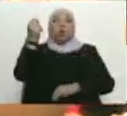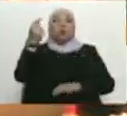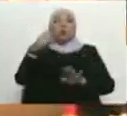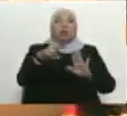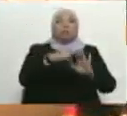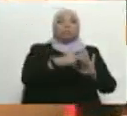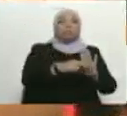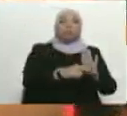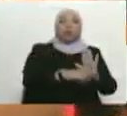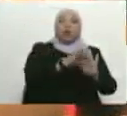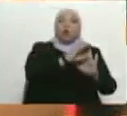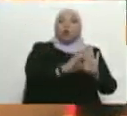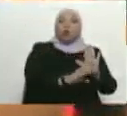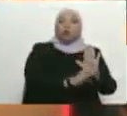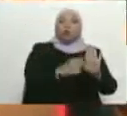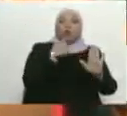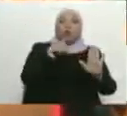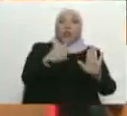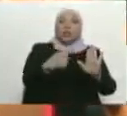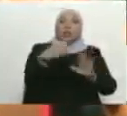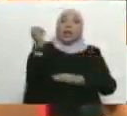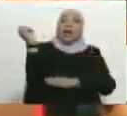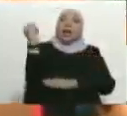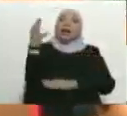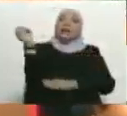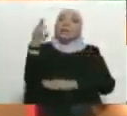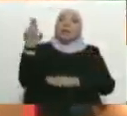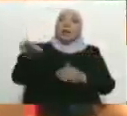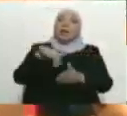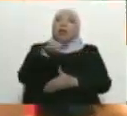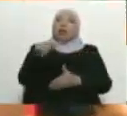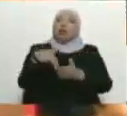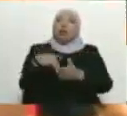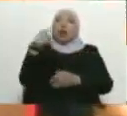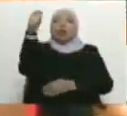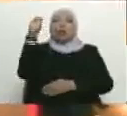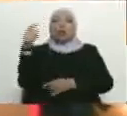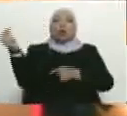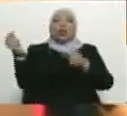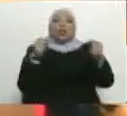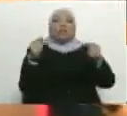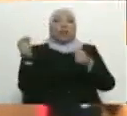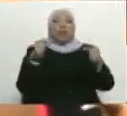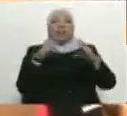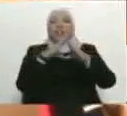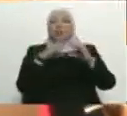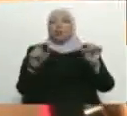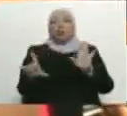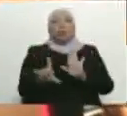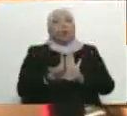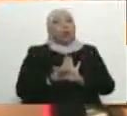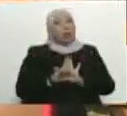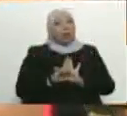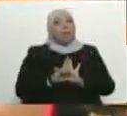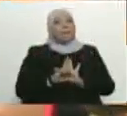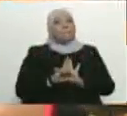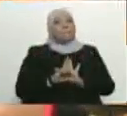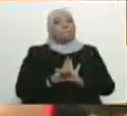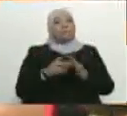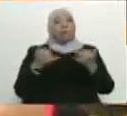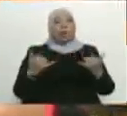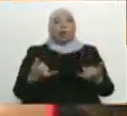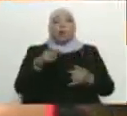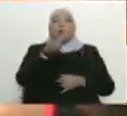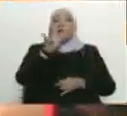En este caso, hemos traído a esta consulta que se está haciendo en Caracas en este momento, pero simultáneamente por vía remota en